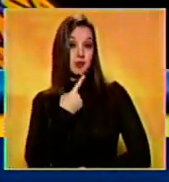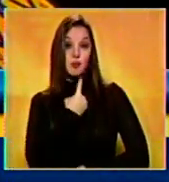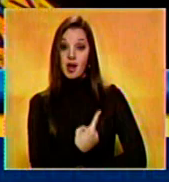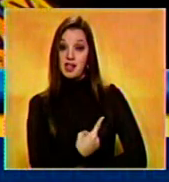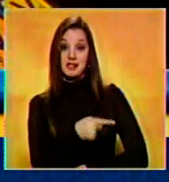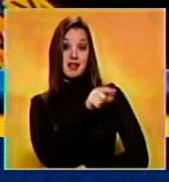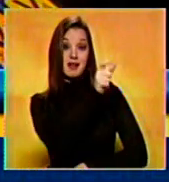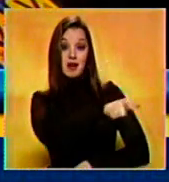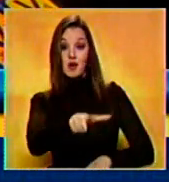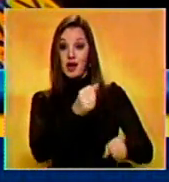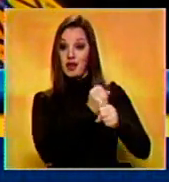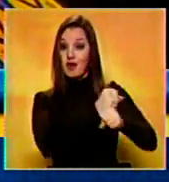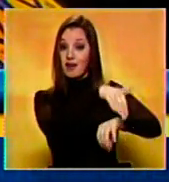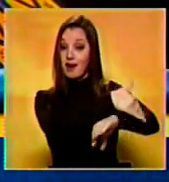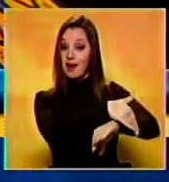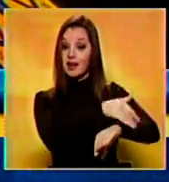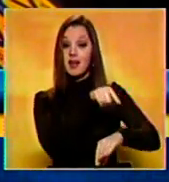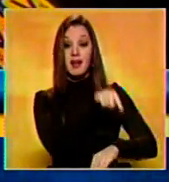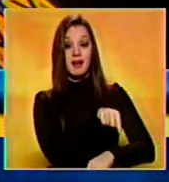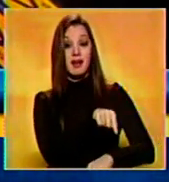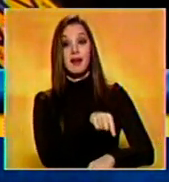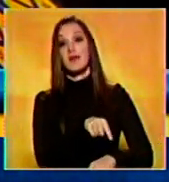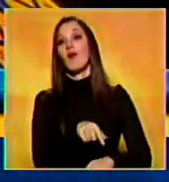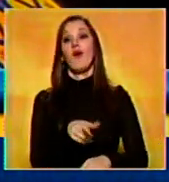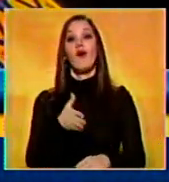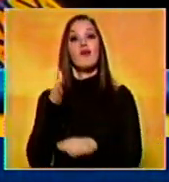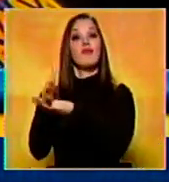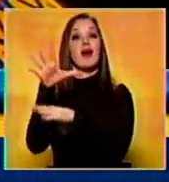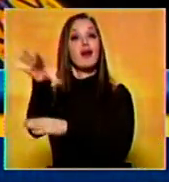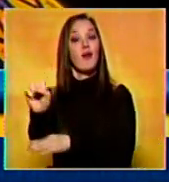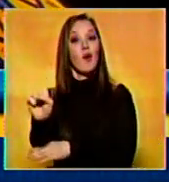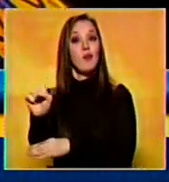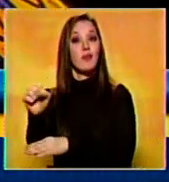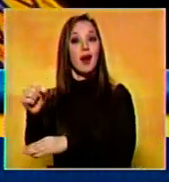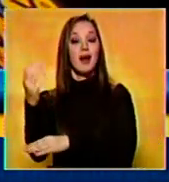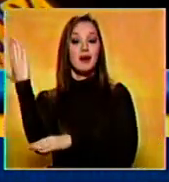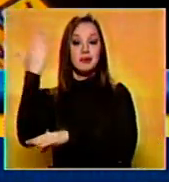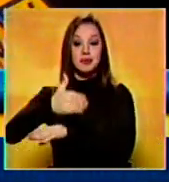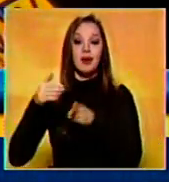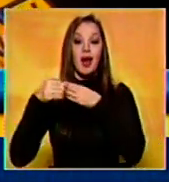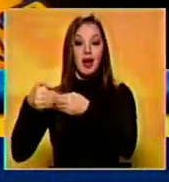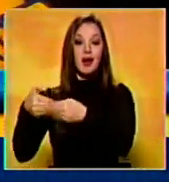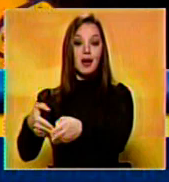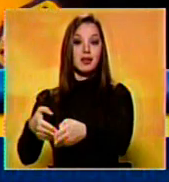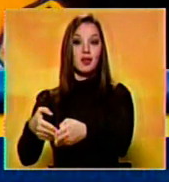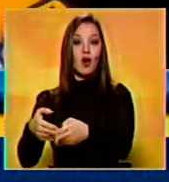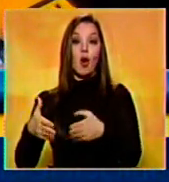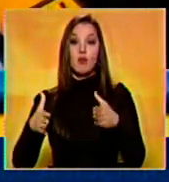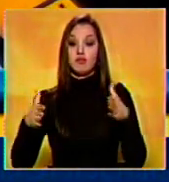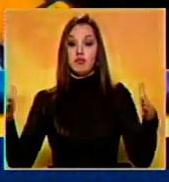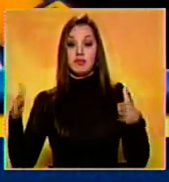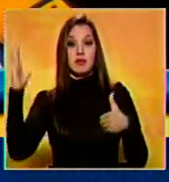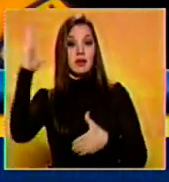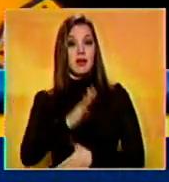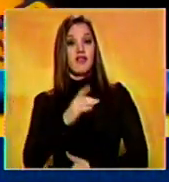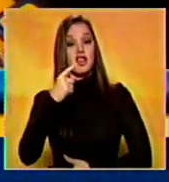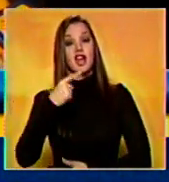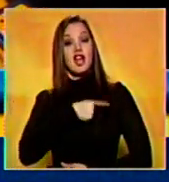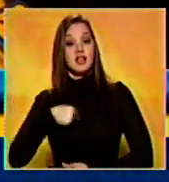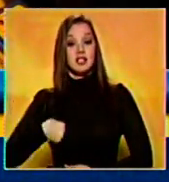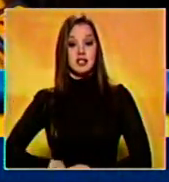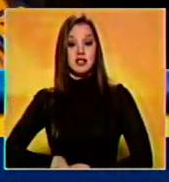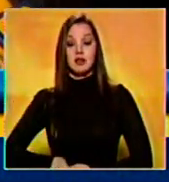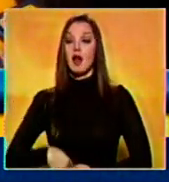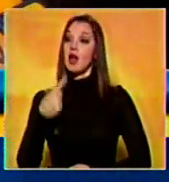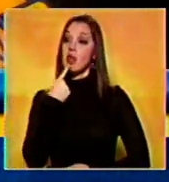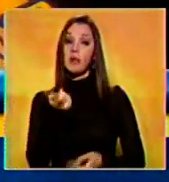tienen una parte en el puerto para descargar lo que viene de China en cargueros de China para ellos venirse